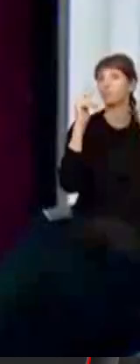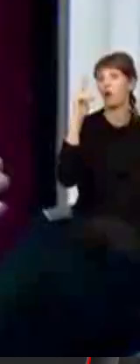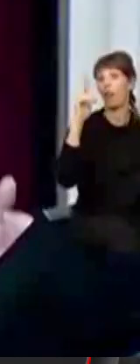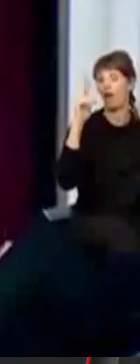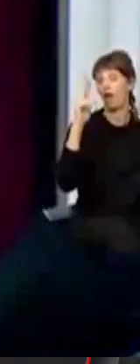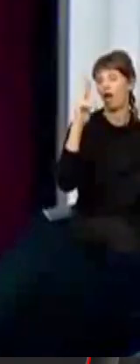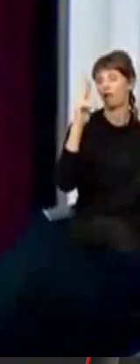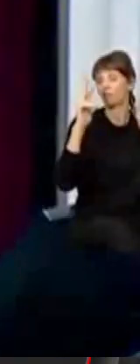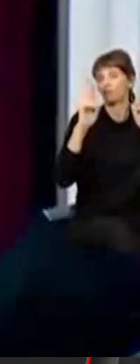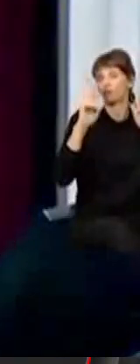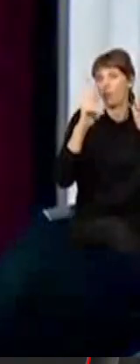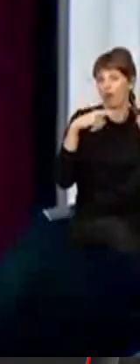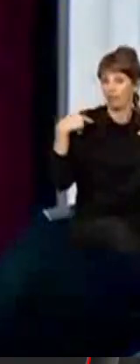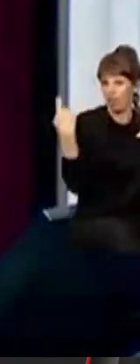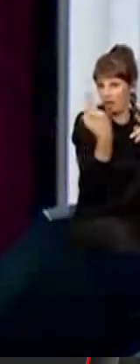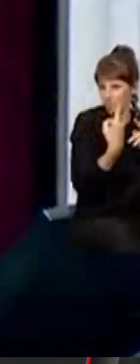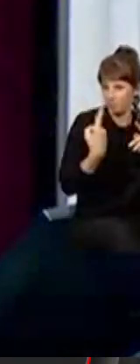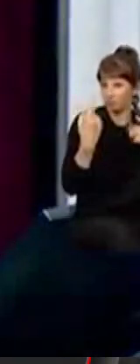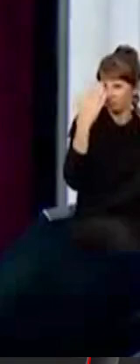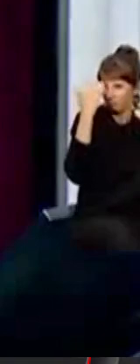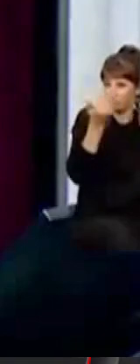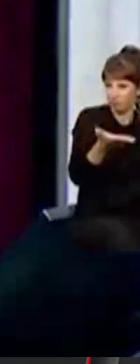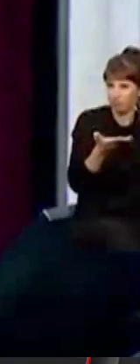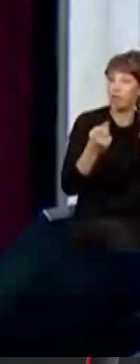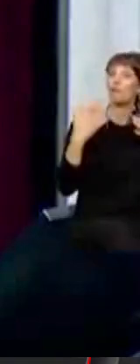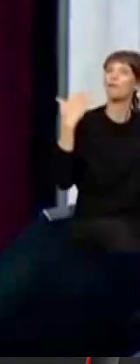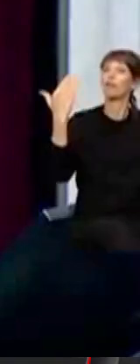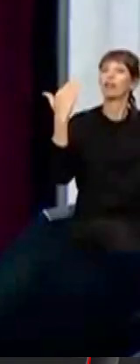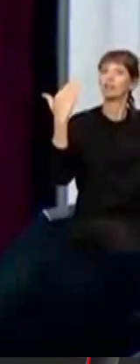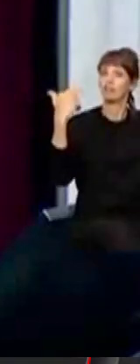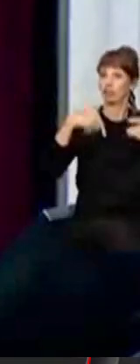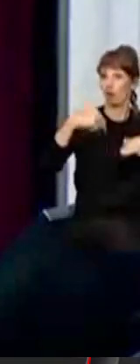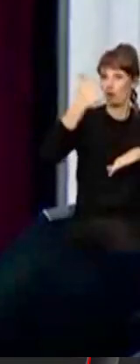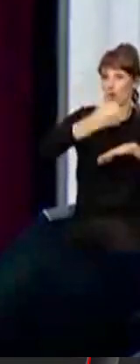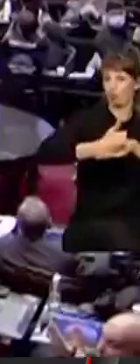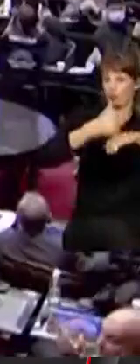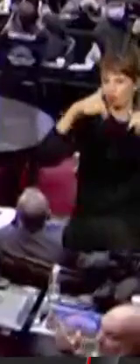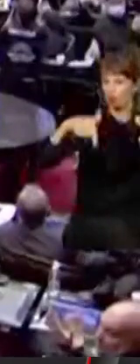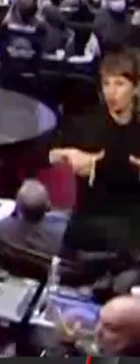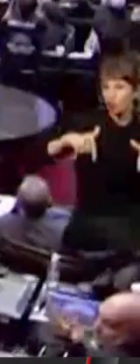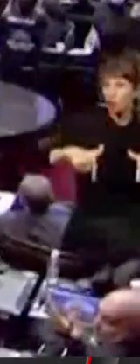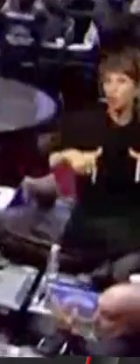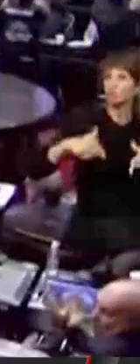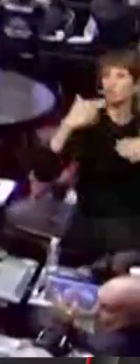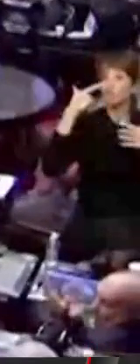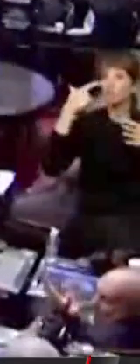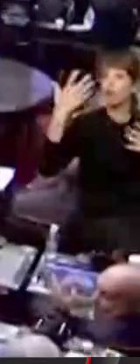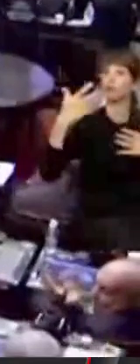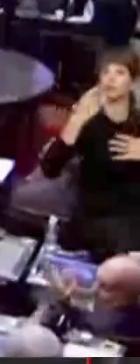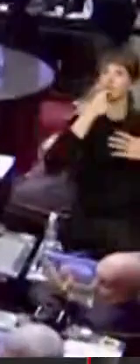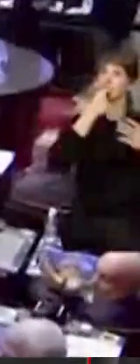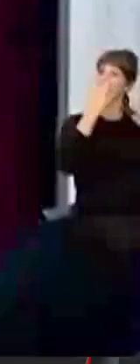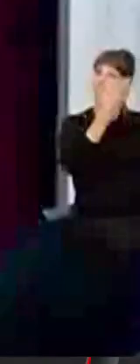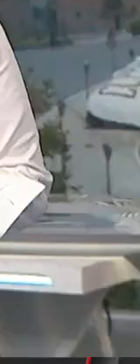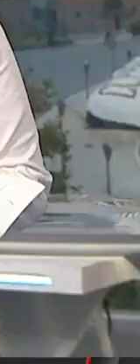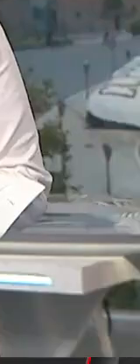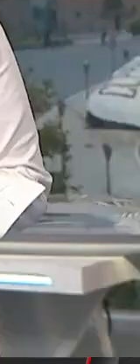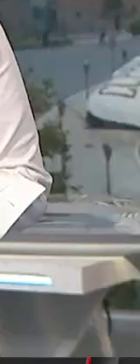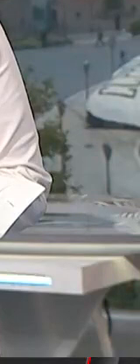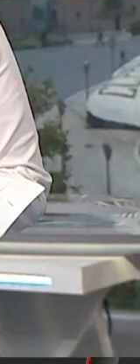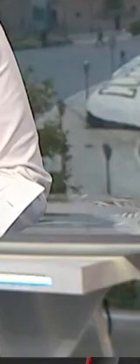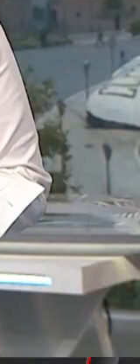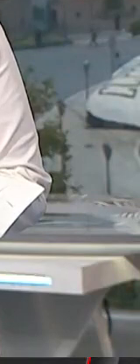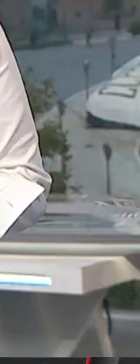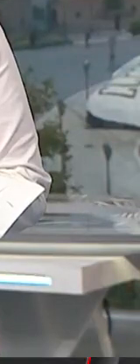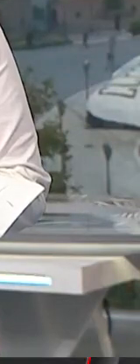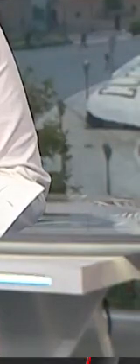No hubieron diferencias ni grietas en ese momento, así que fue muy emocionante. Jimena, contanos, ¿qué tipo de cáncer